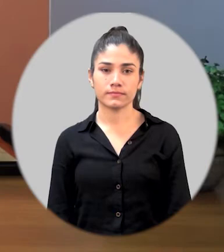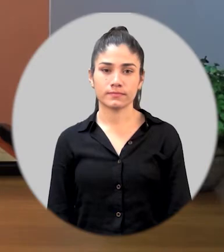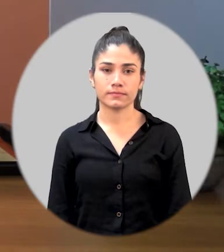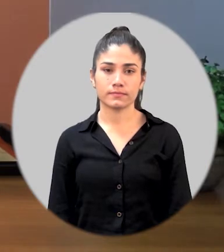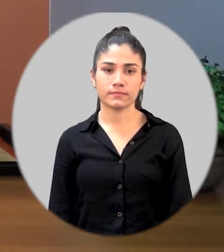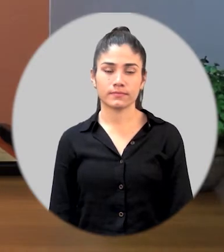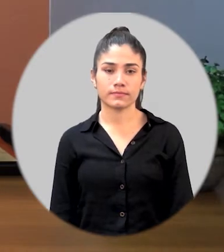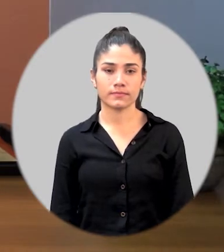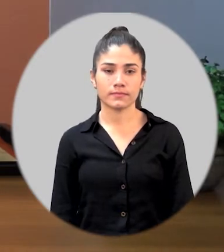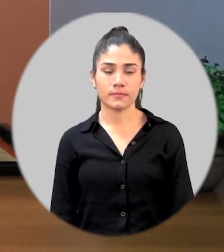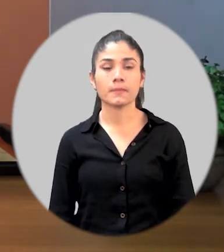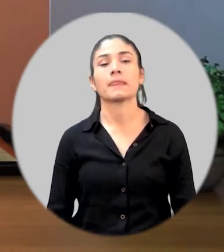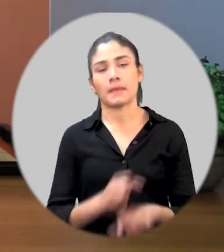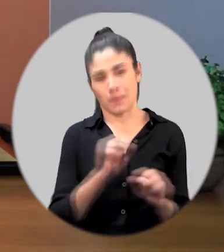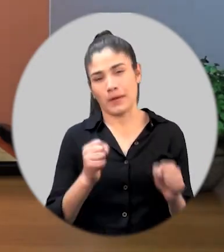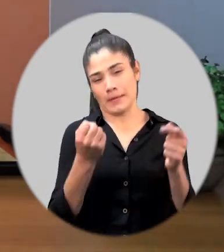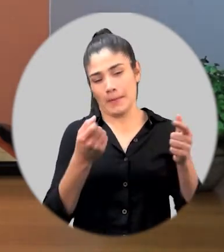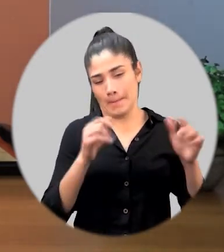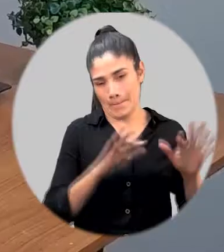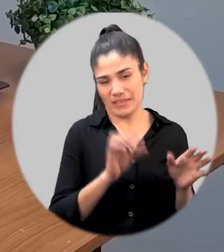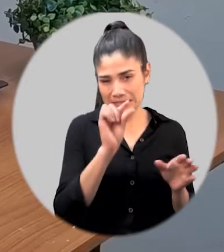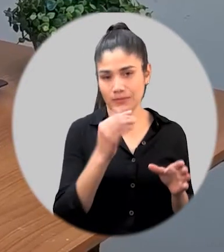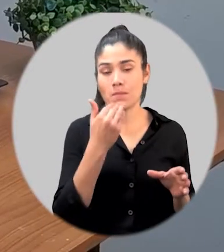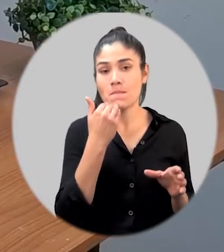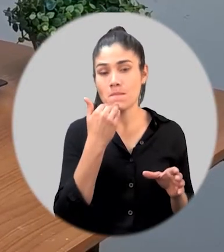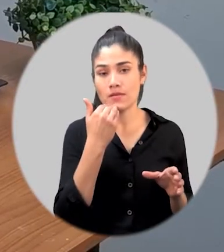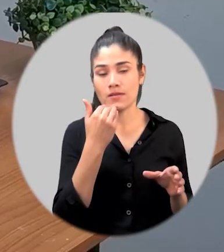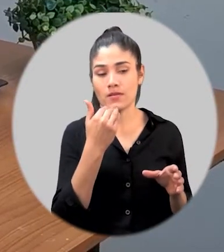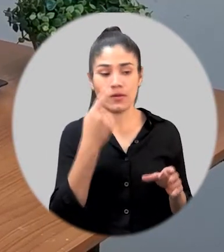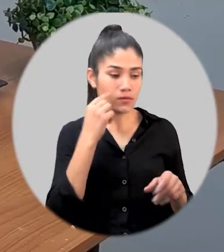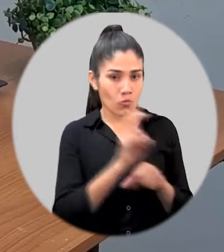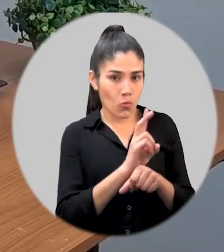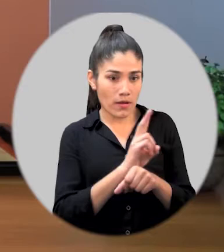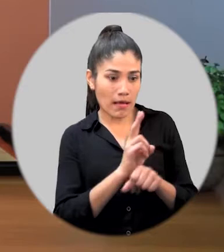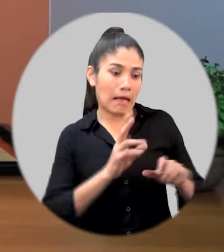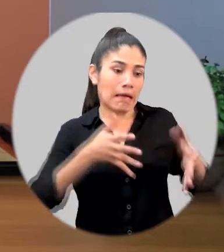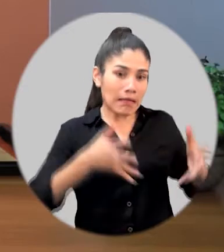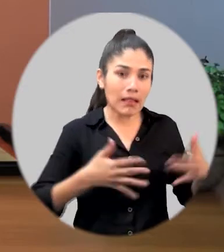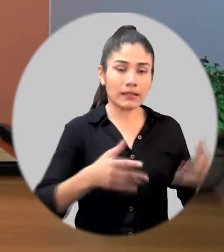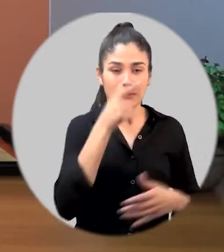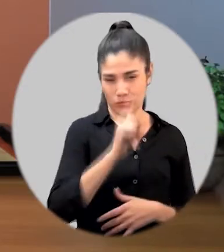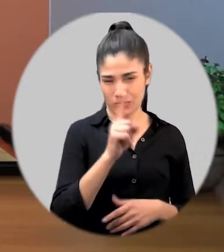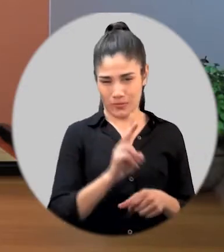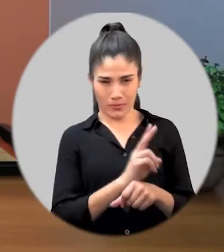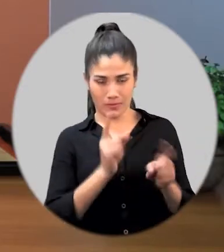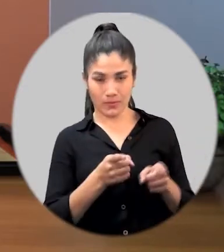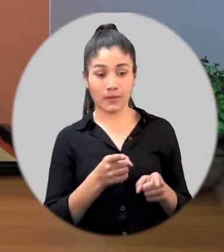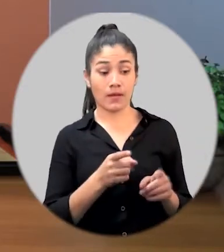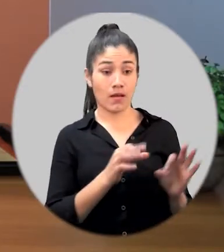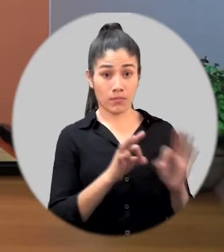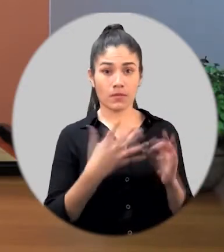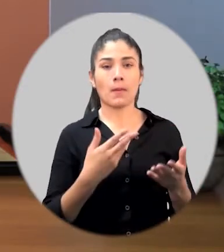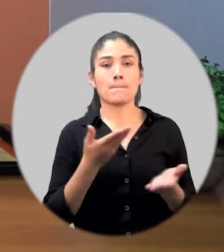Podemos un chiquitito tocar con la mano para que no quede residuos de harina. Luego vamos a pesar